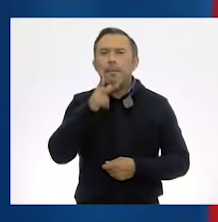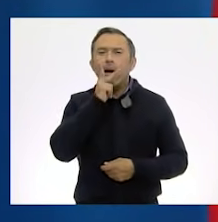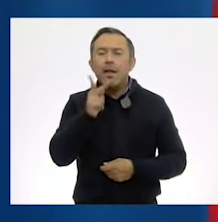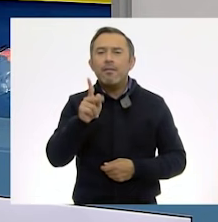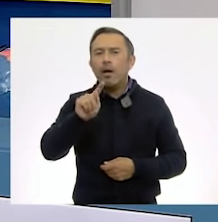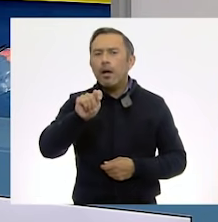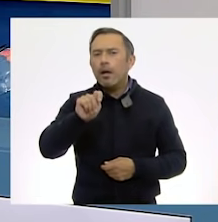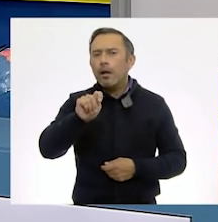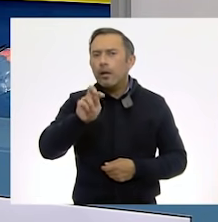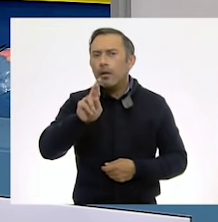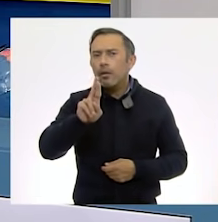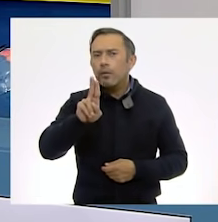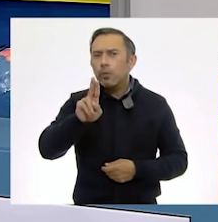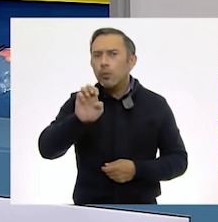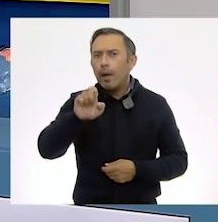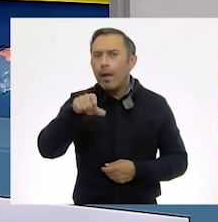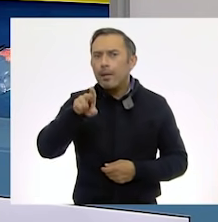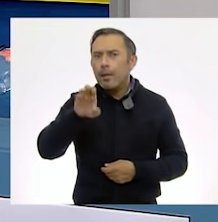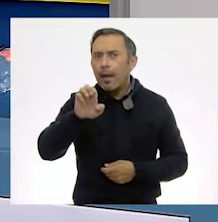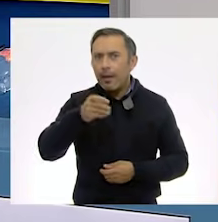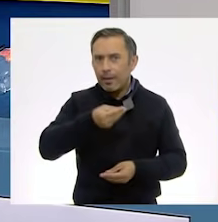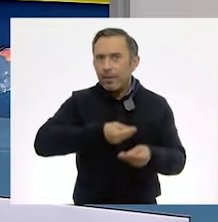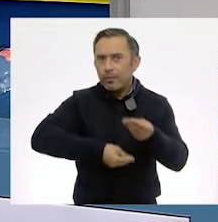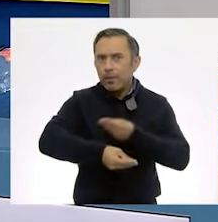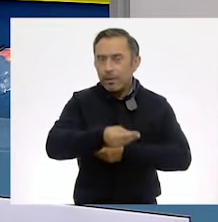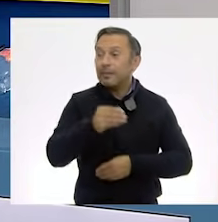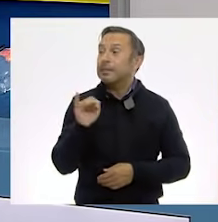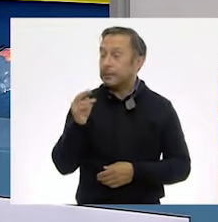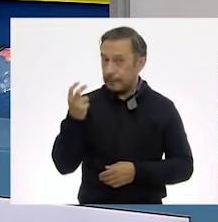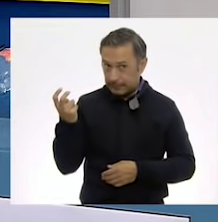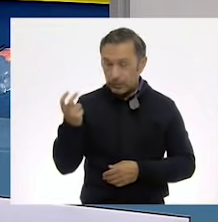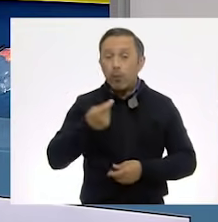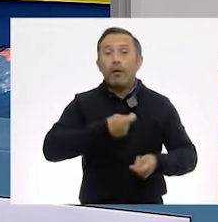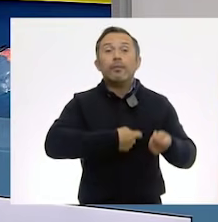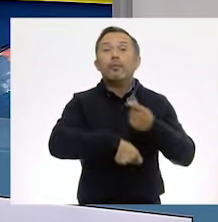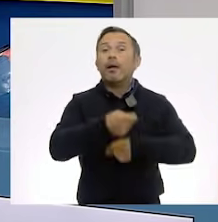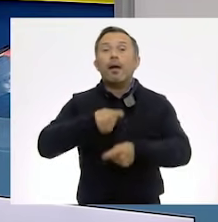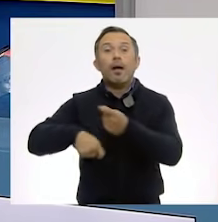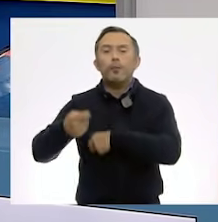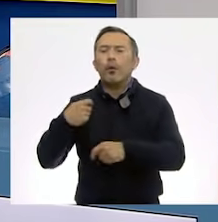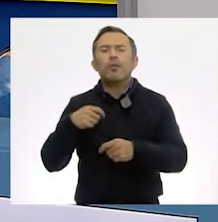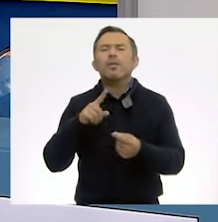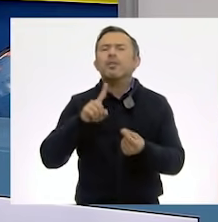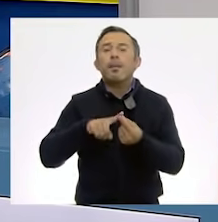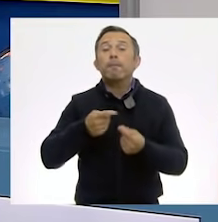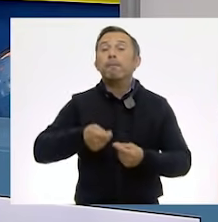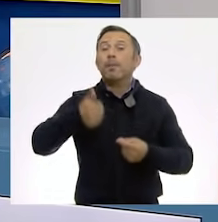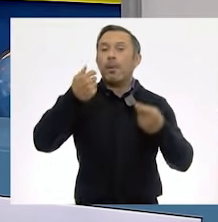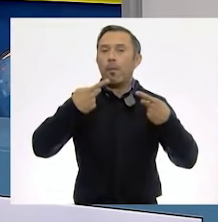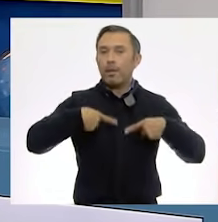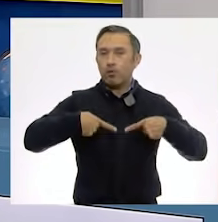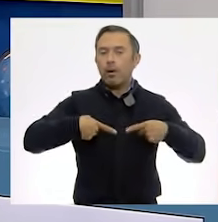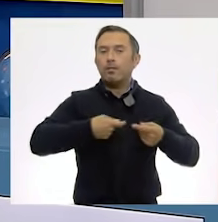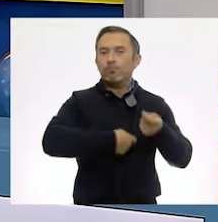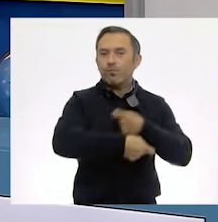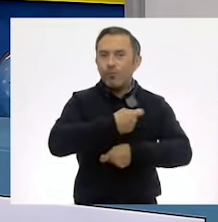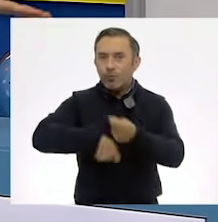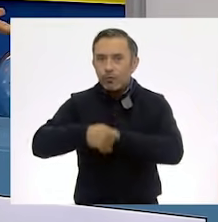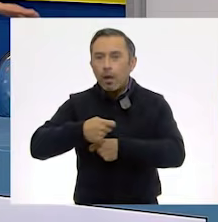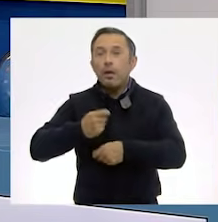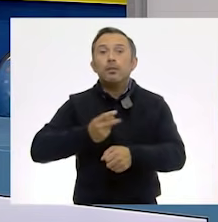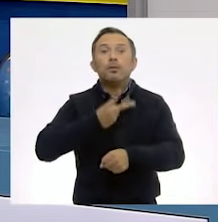acaso? Así es un intercambio que empezó entre personas y luego se extendió entre ciudades